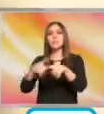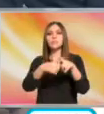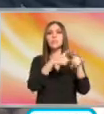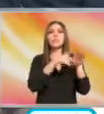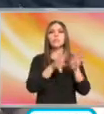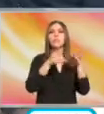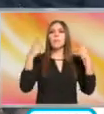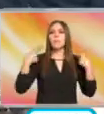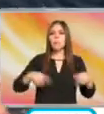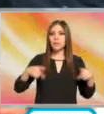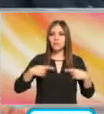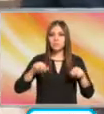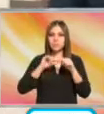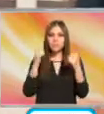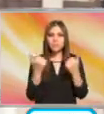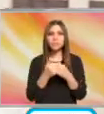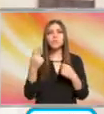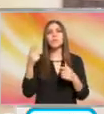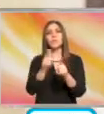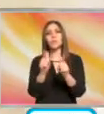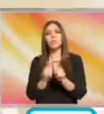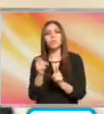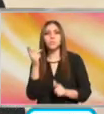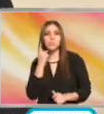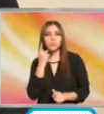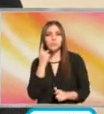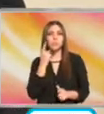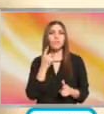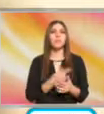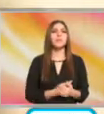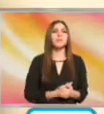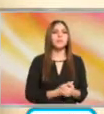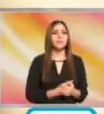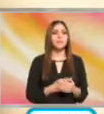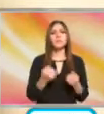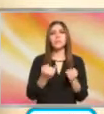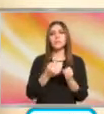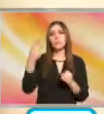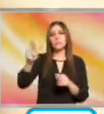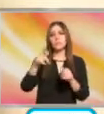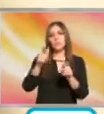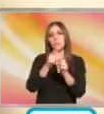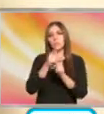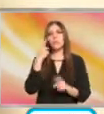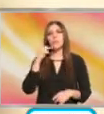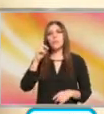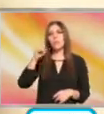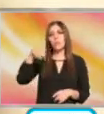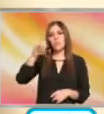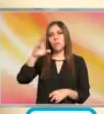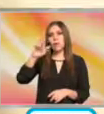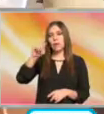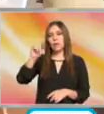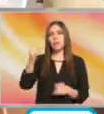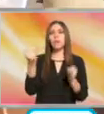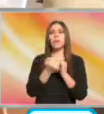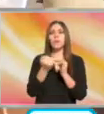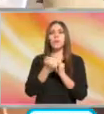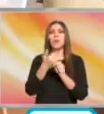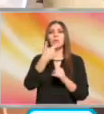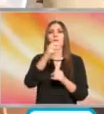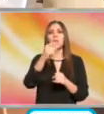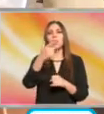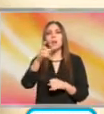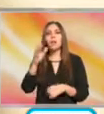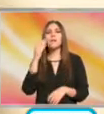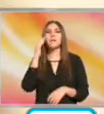la sociedad civil, partidos políticos, en particular del Partido Demócrata, e incluso grandes empresas como Google, Facebook y demás que